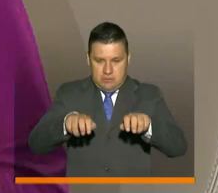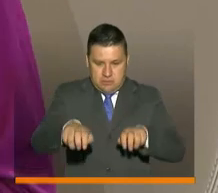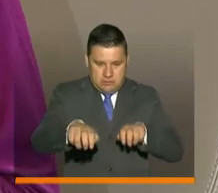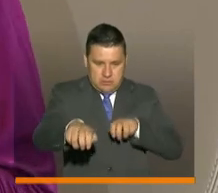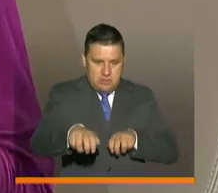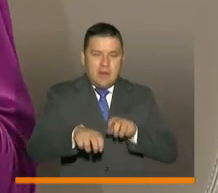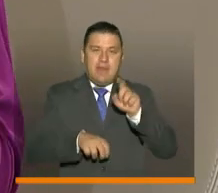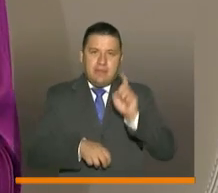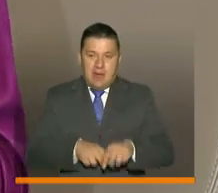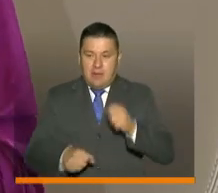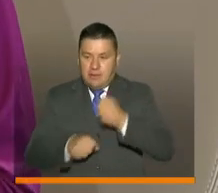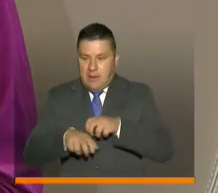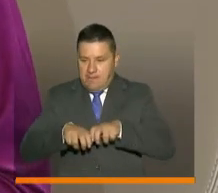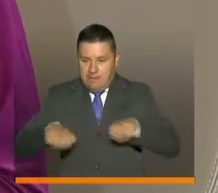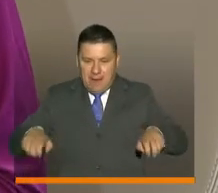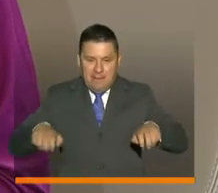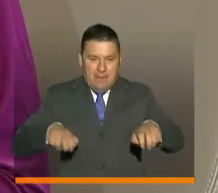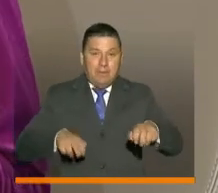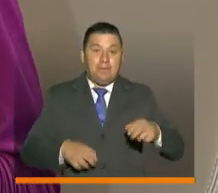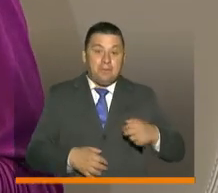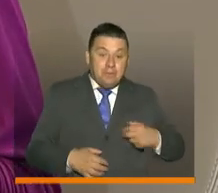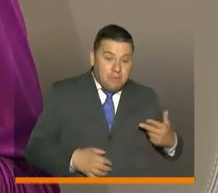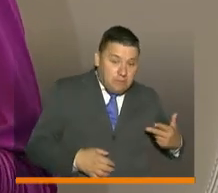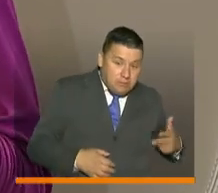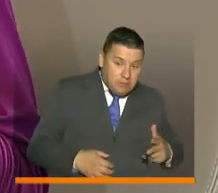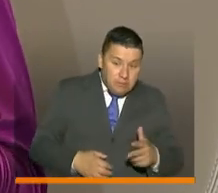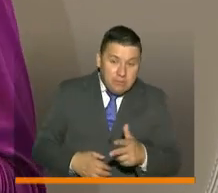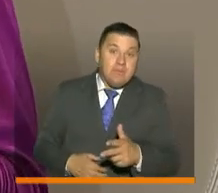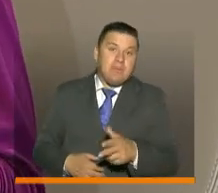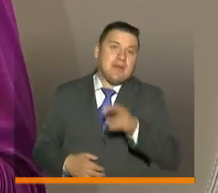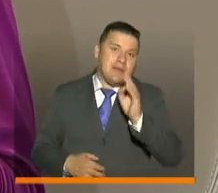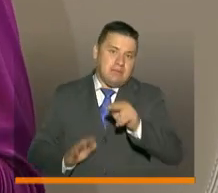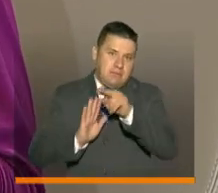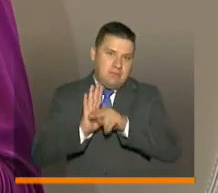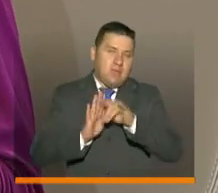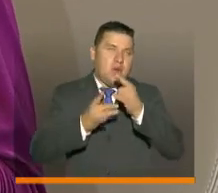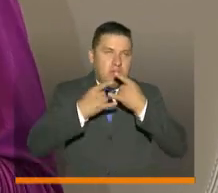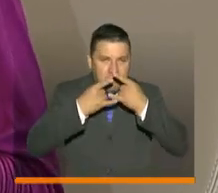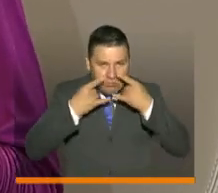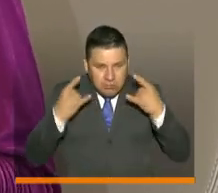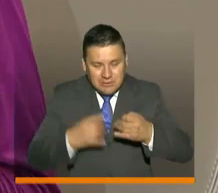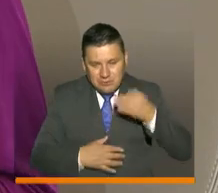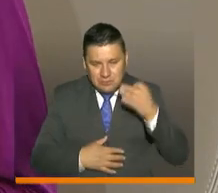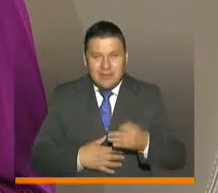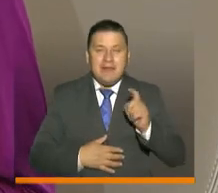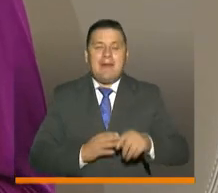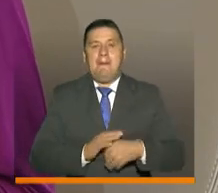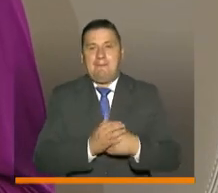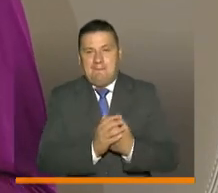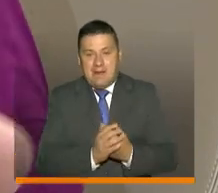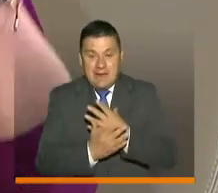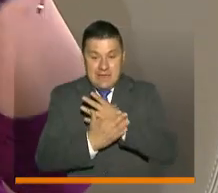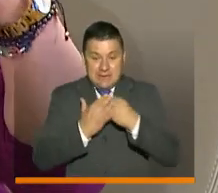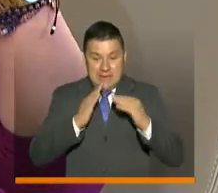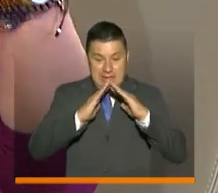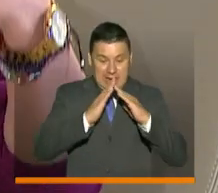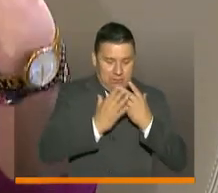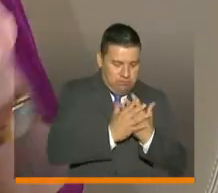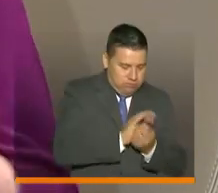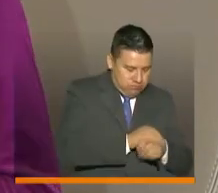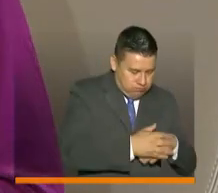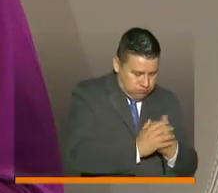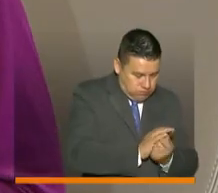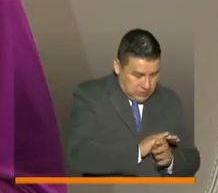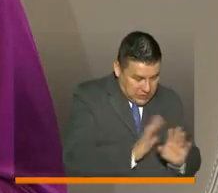zonas de trabajo al aire libre. Para el desplazamiento, también son medidas como siempre el uso del tapabocas, lavarse las manos al salir de casa, será una